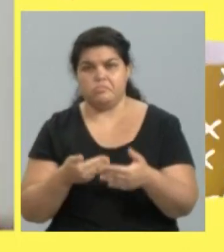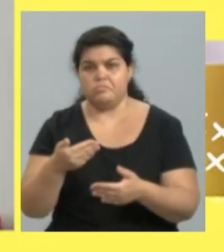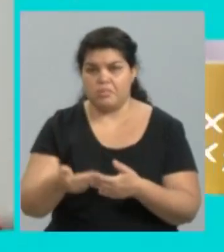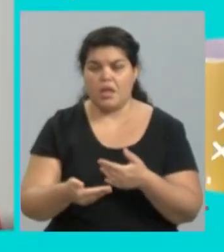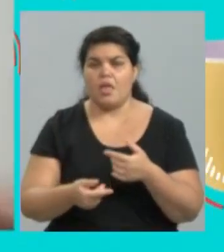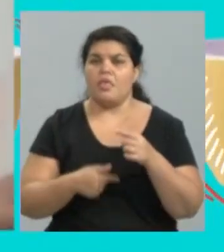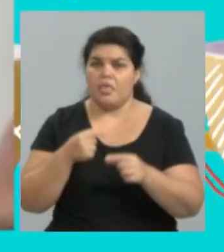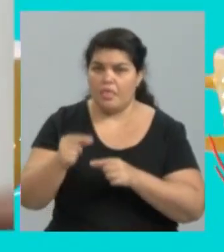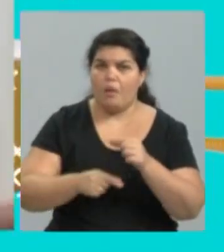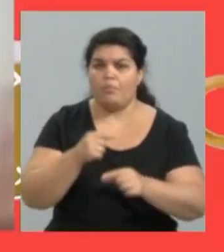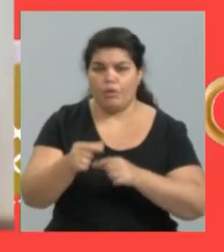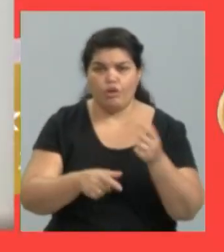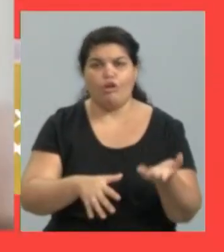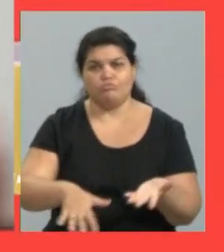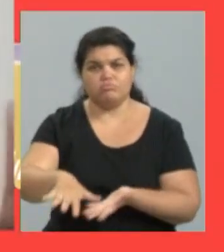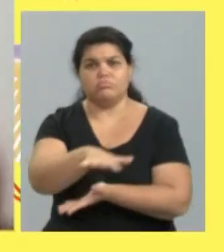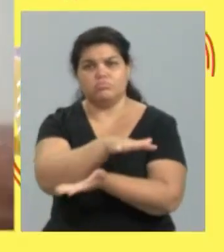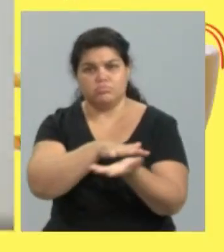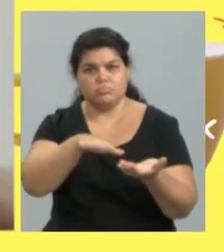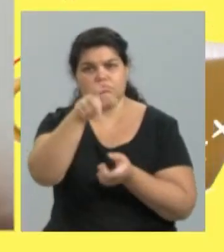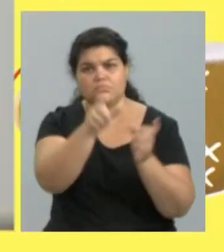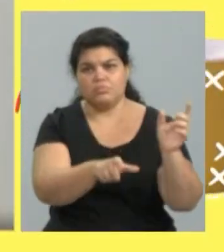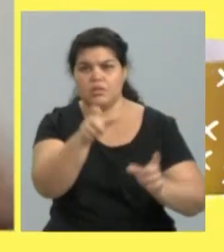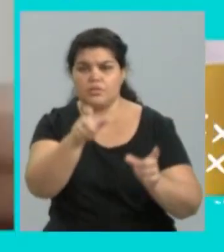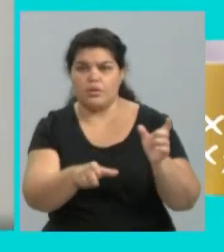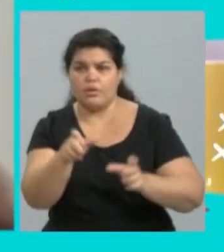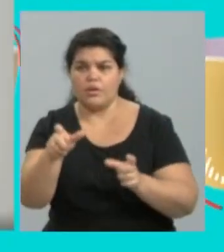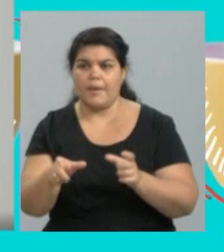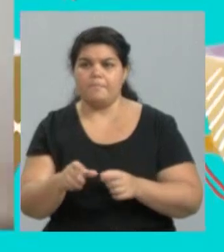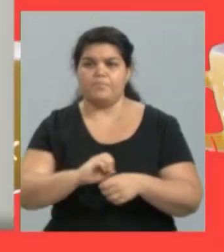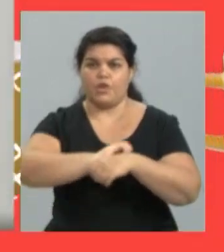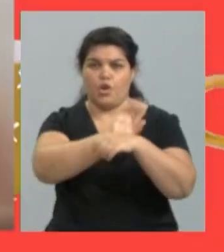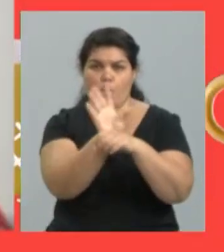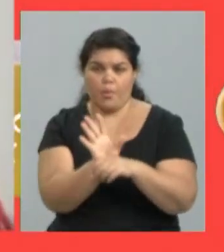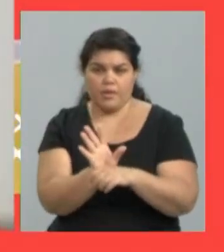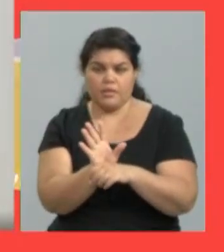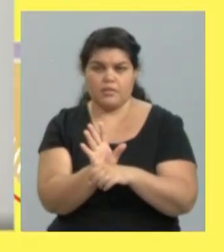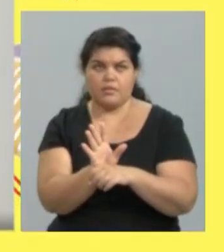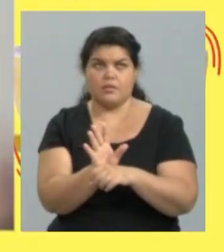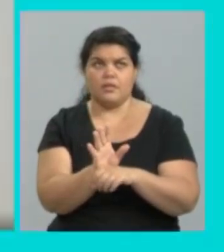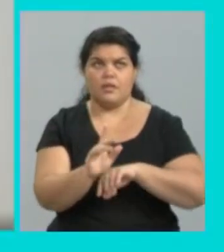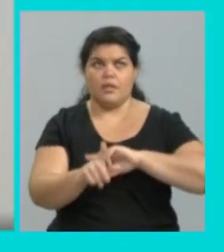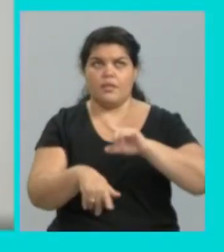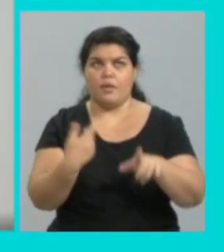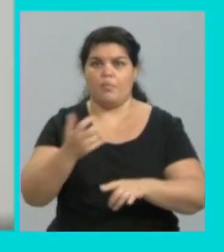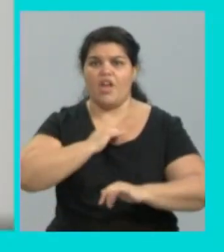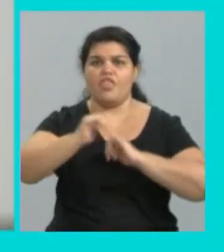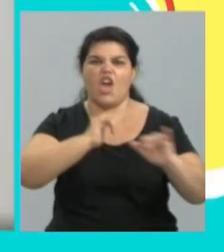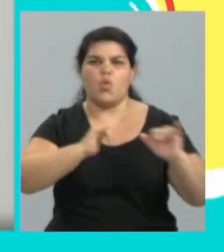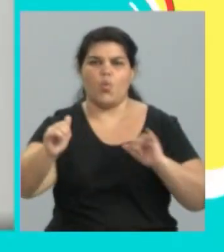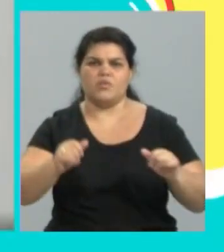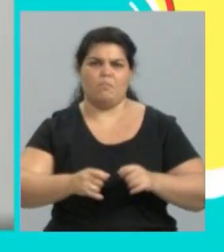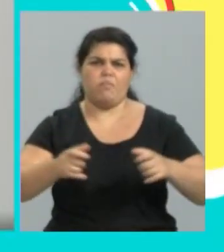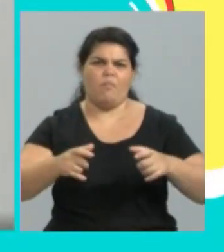sabemos, empezó a utilizar un poquito la cuestión esta del COVID para denunciar a medio mundo. Entonces,